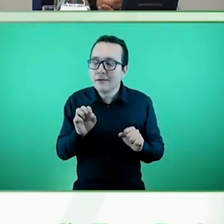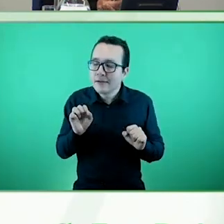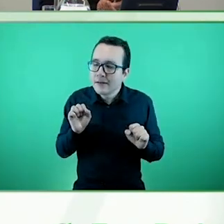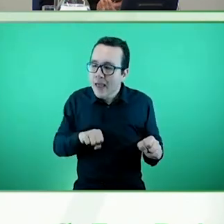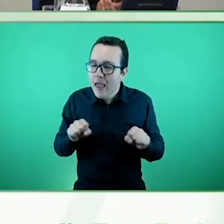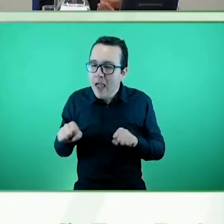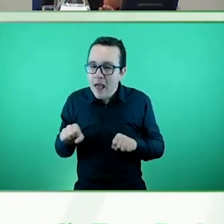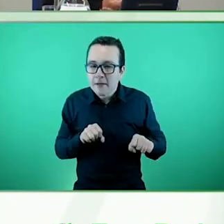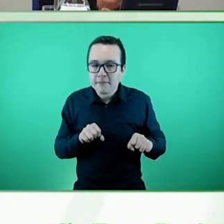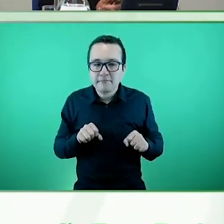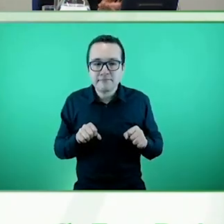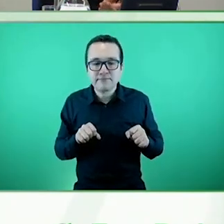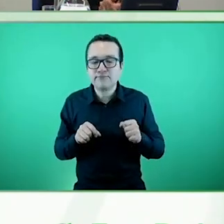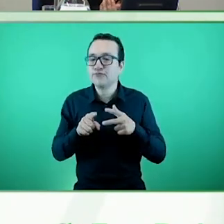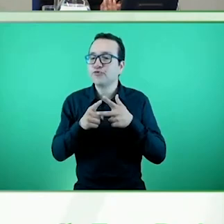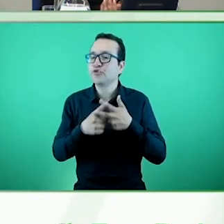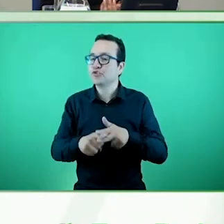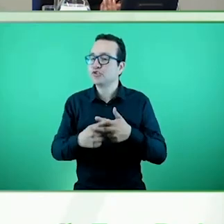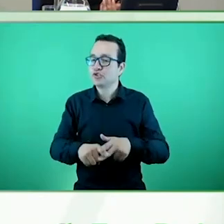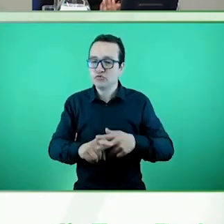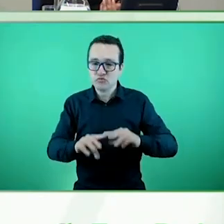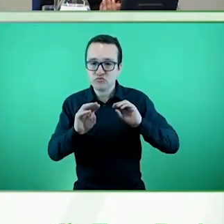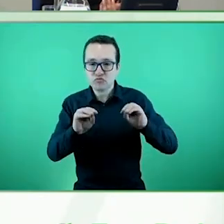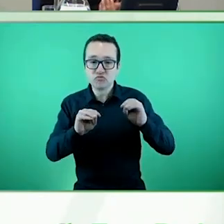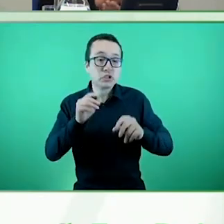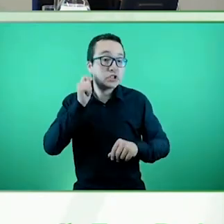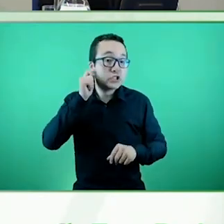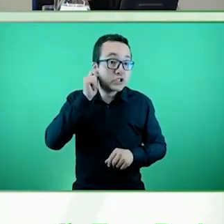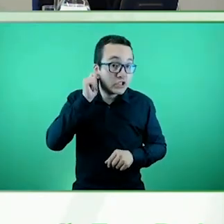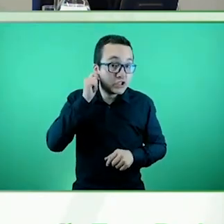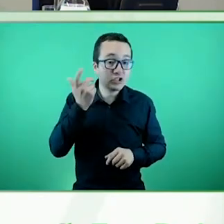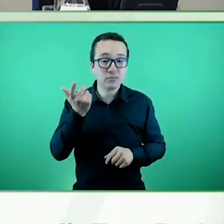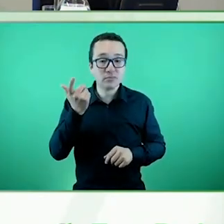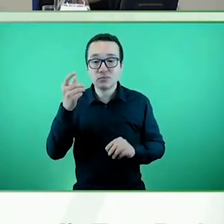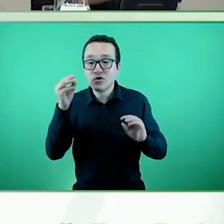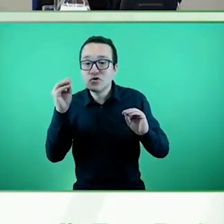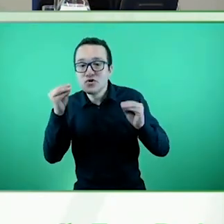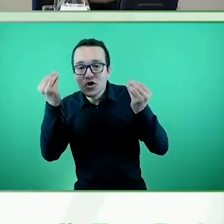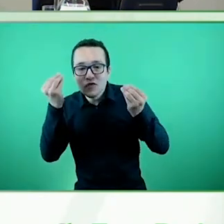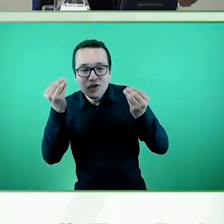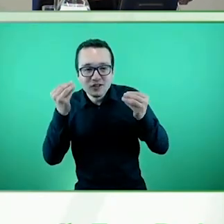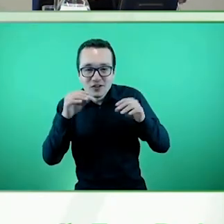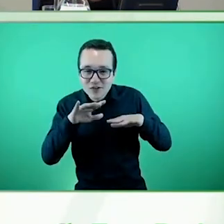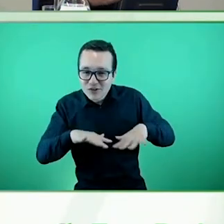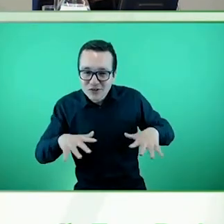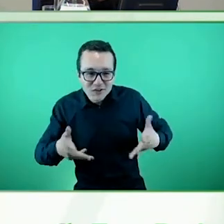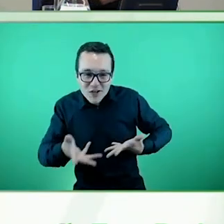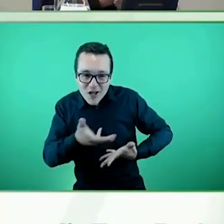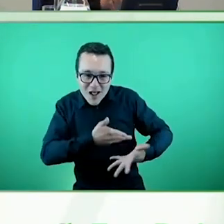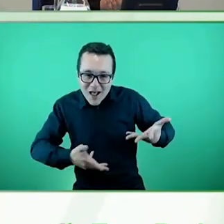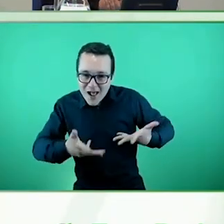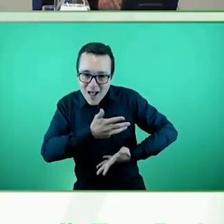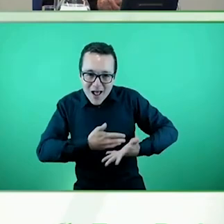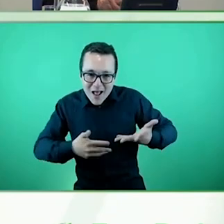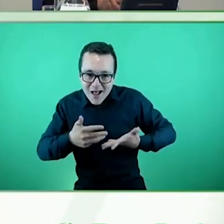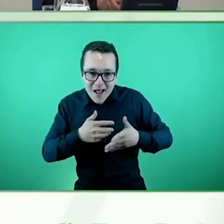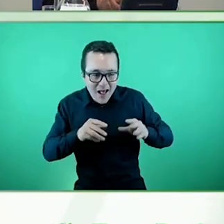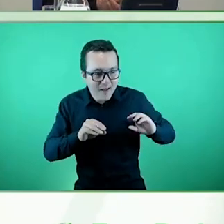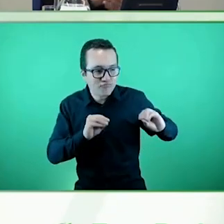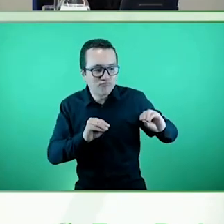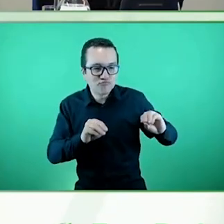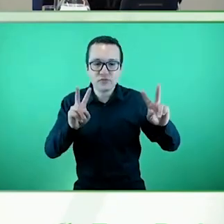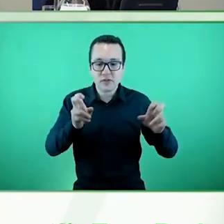algunos talleres con niñas y jóvenes, mujeres del lugar, para que entienda, por ejemplo, algunas herramientas accesibles de redes